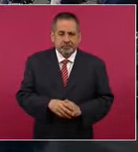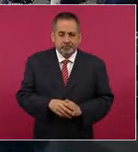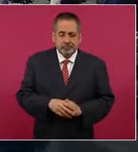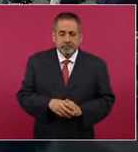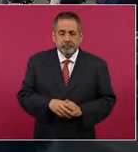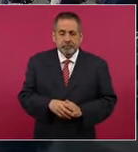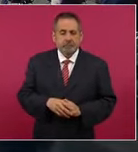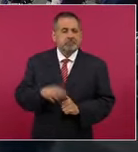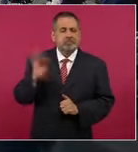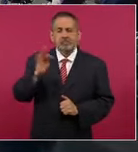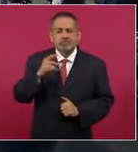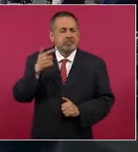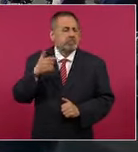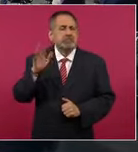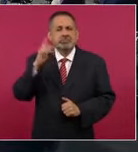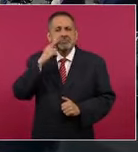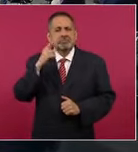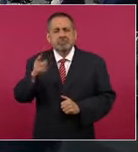cuando fuese